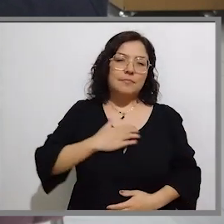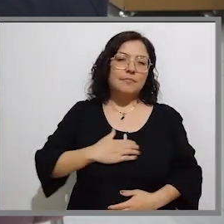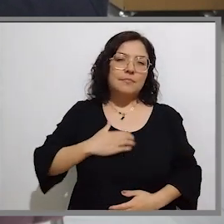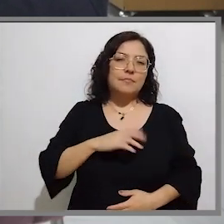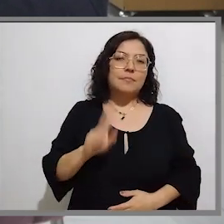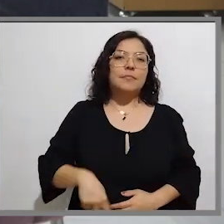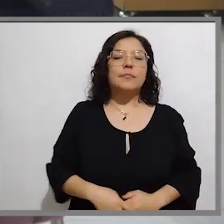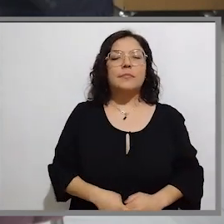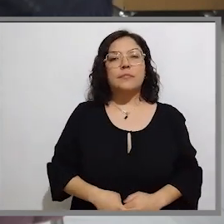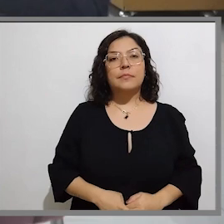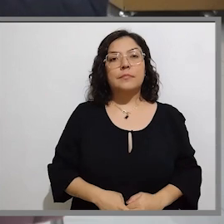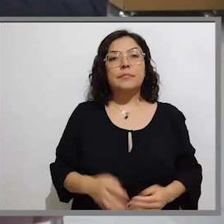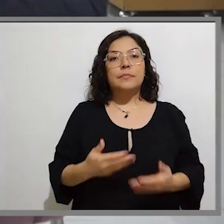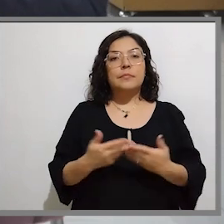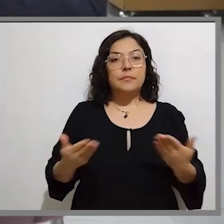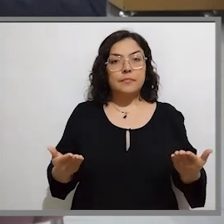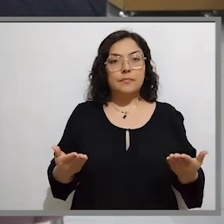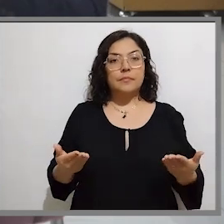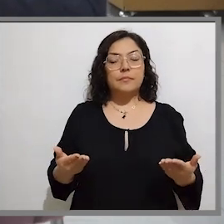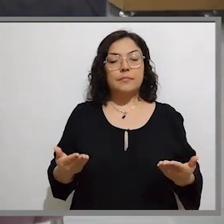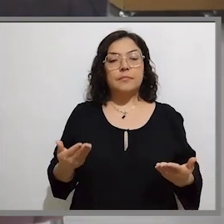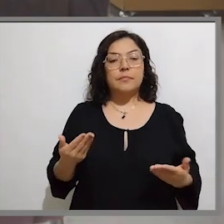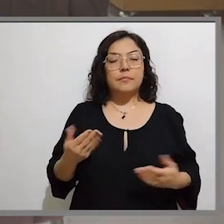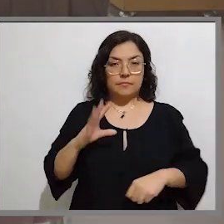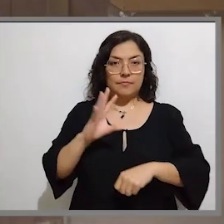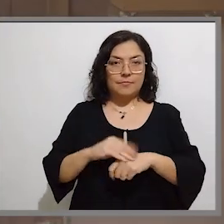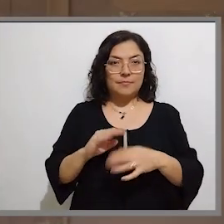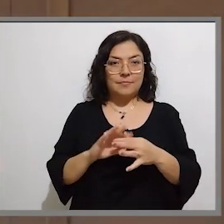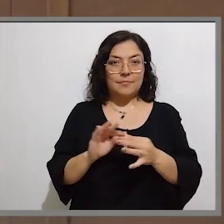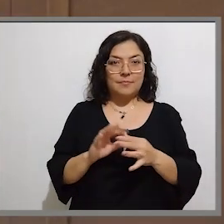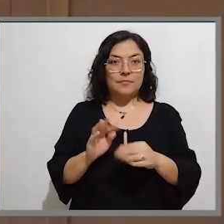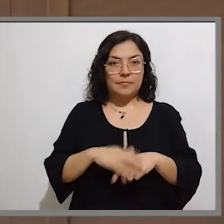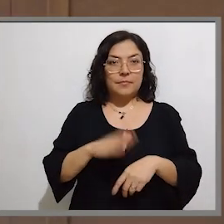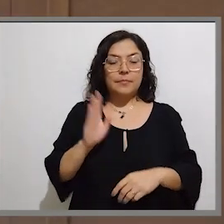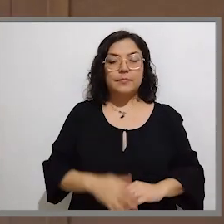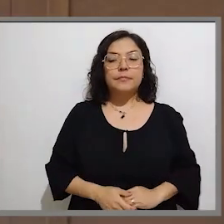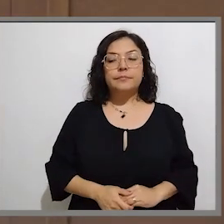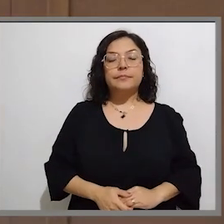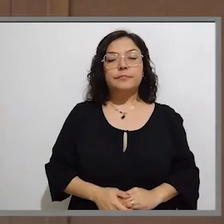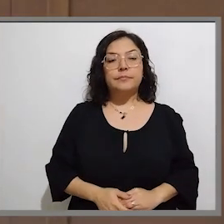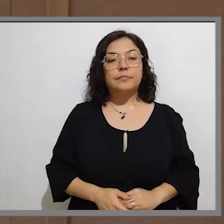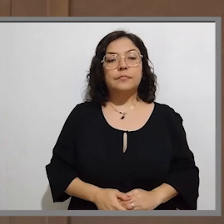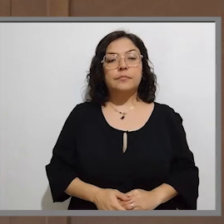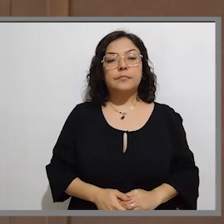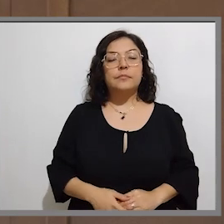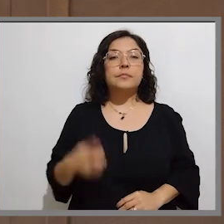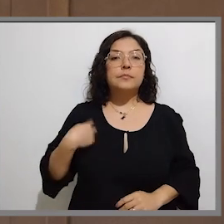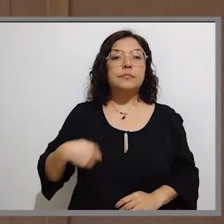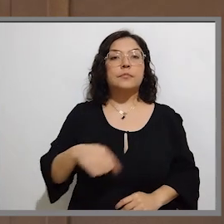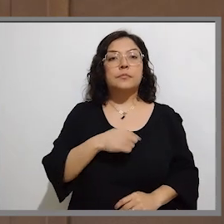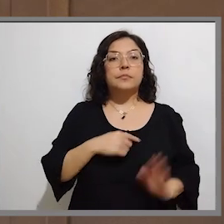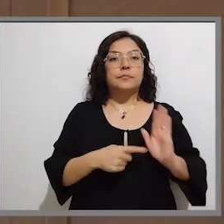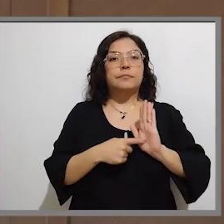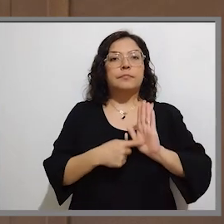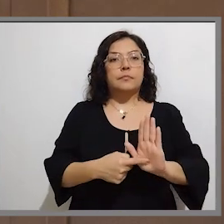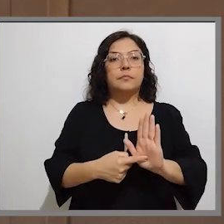ahí presentes. Y bueno, para entrar en materia, déjenles platico de las obras que tuvimos a bien presentar en